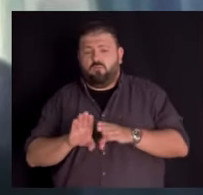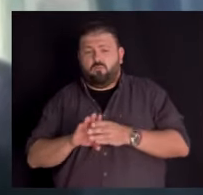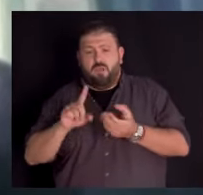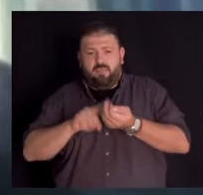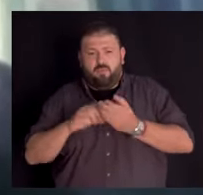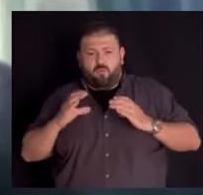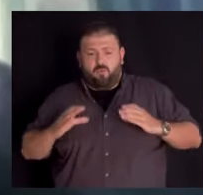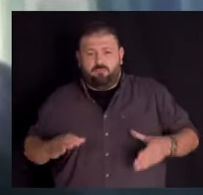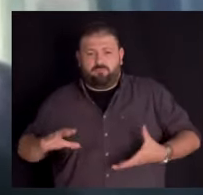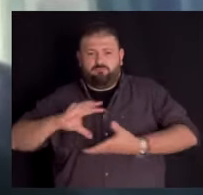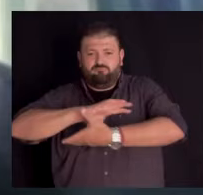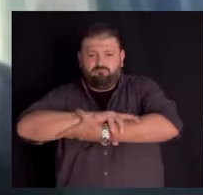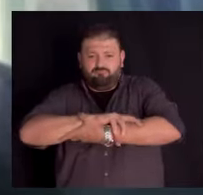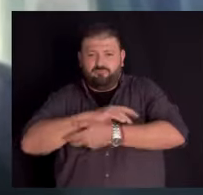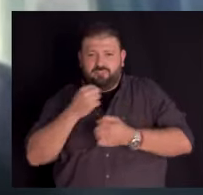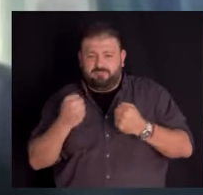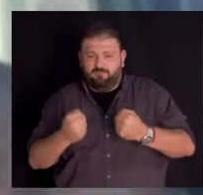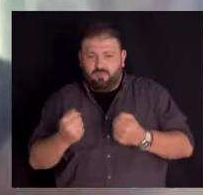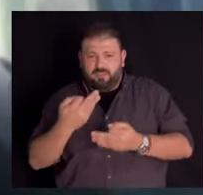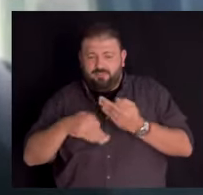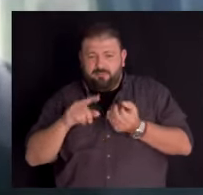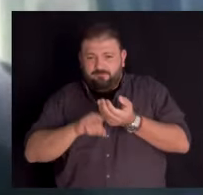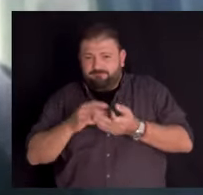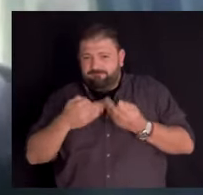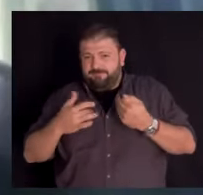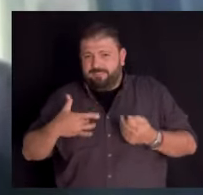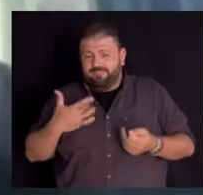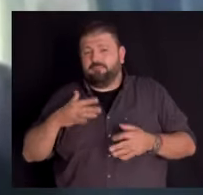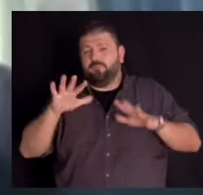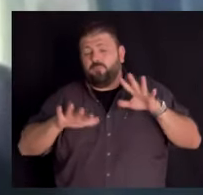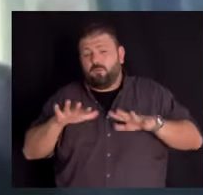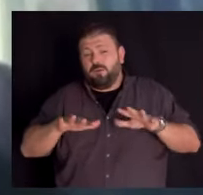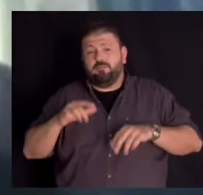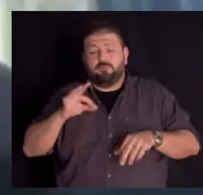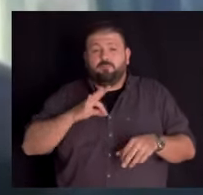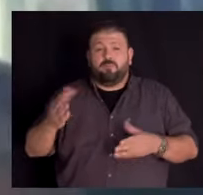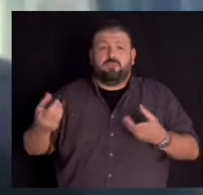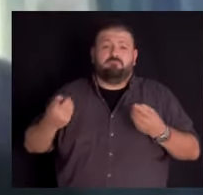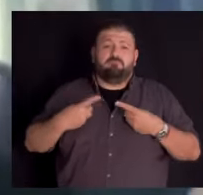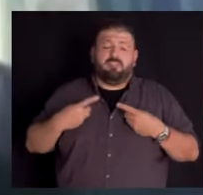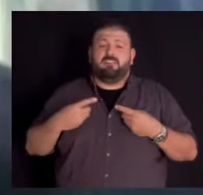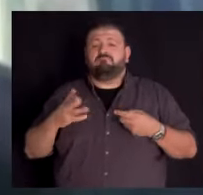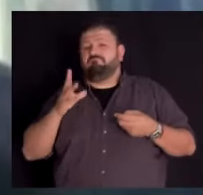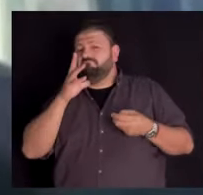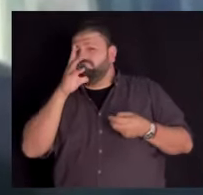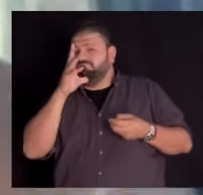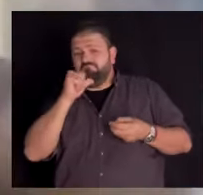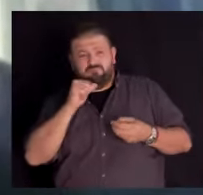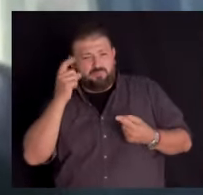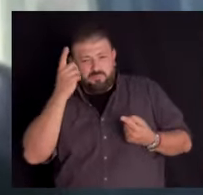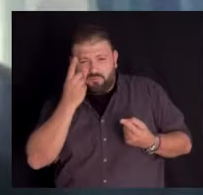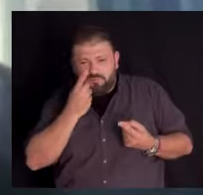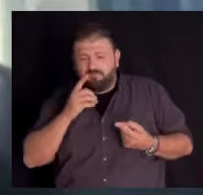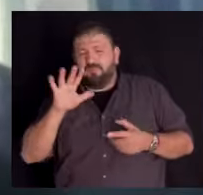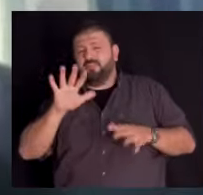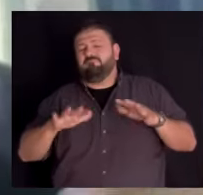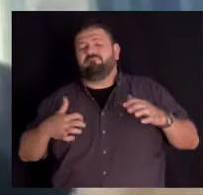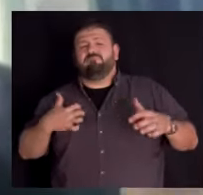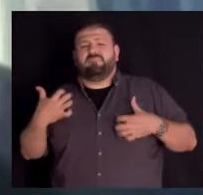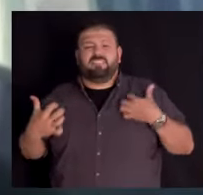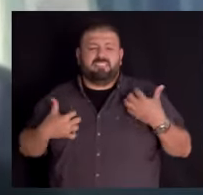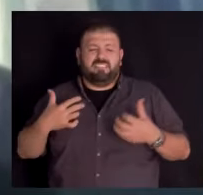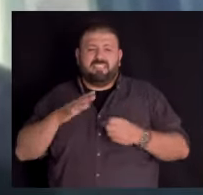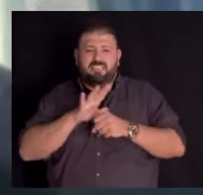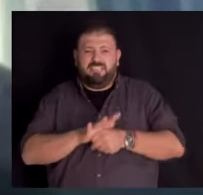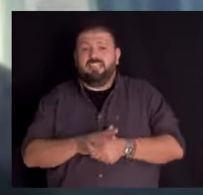consideran que el sistema nervioso solamente tiene que ver con que no puedo dormir, con que estoy enojado, deprimido, deprimida, no. El sistema